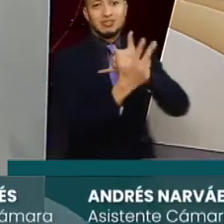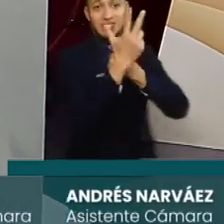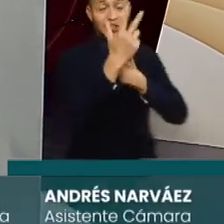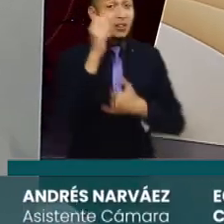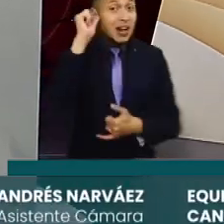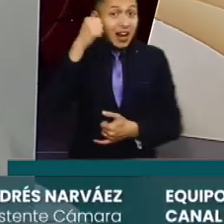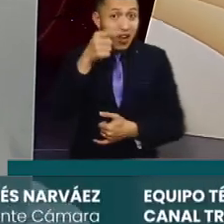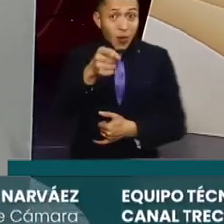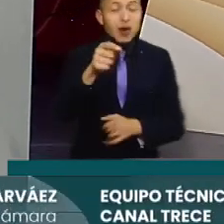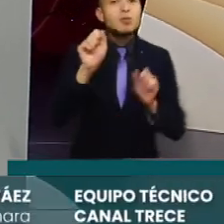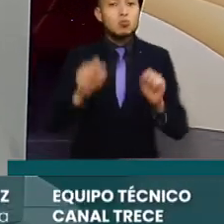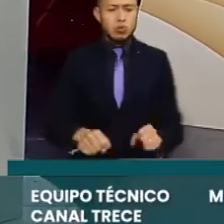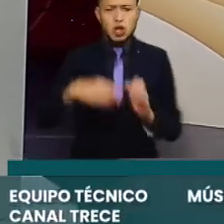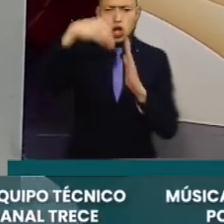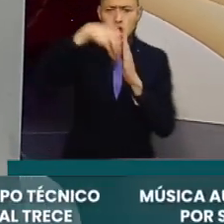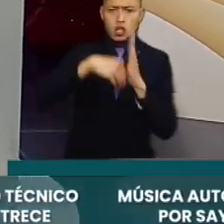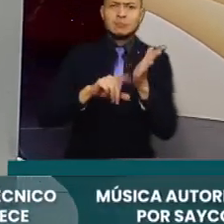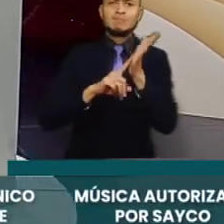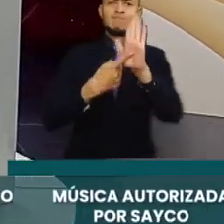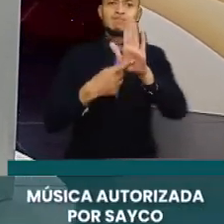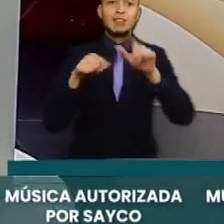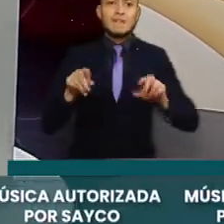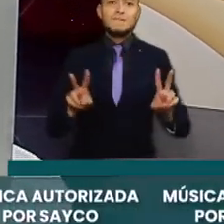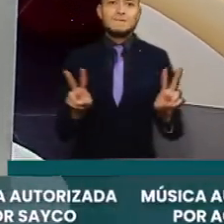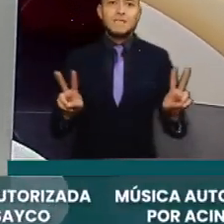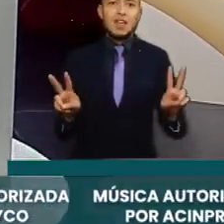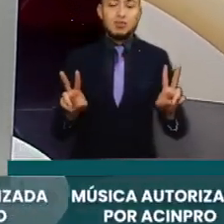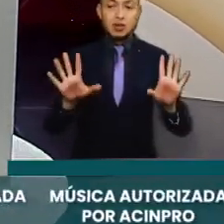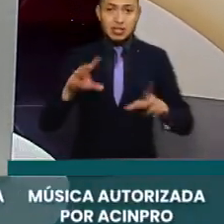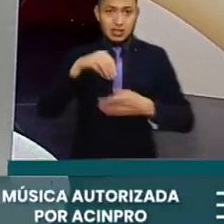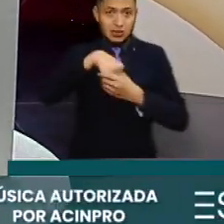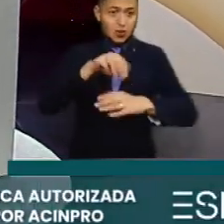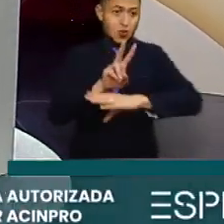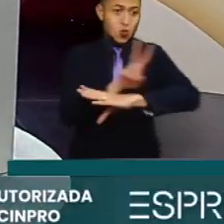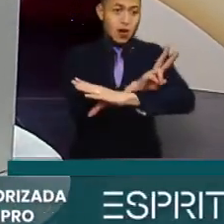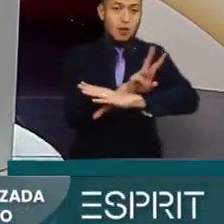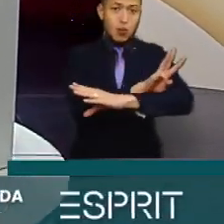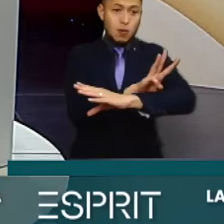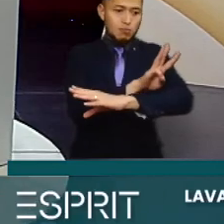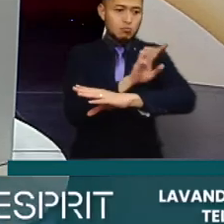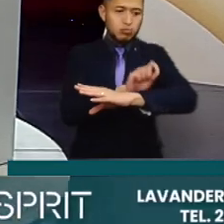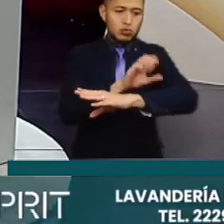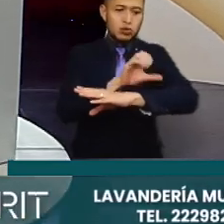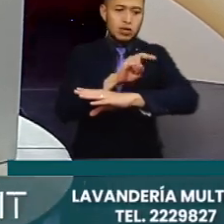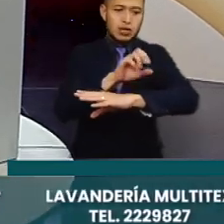que puede ver todo nuestro contenido gracias a la señal en vivo de nuestra página web